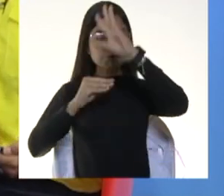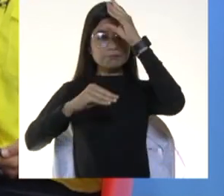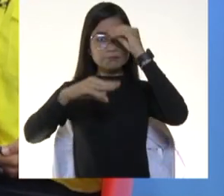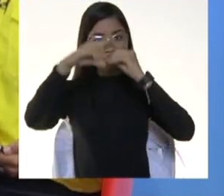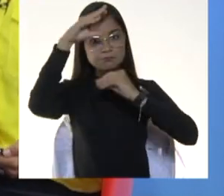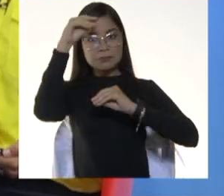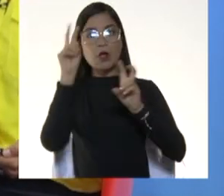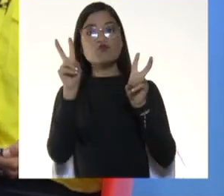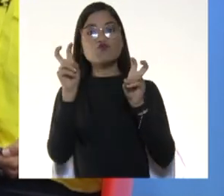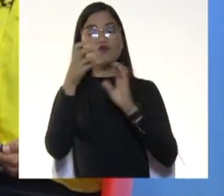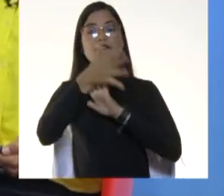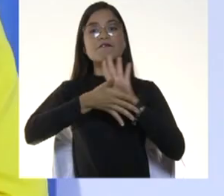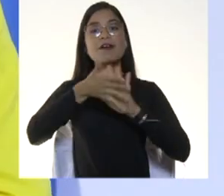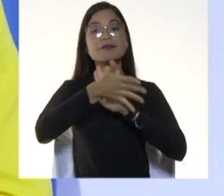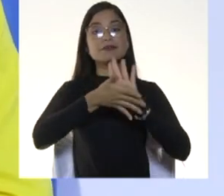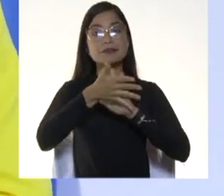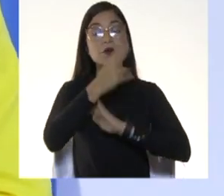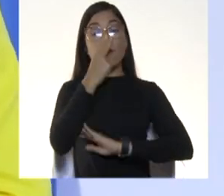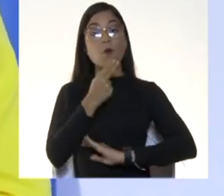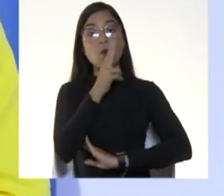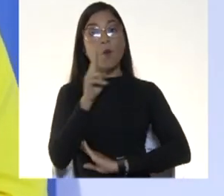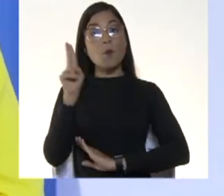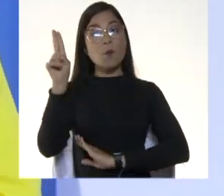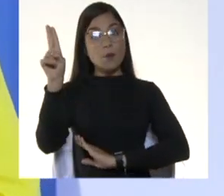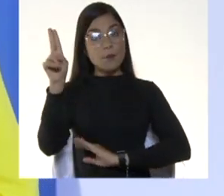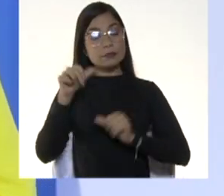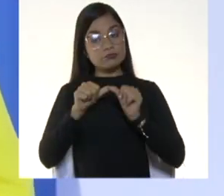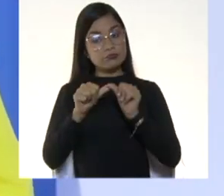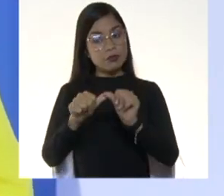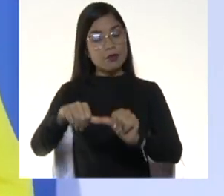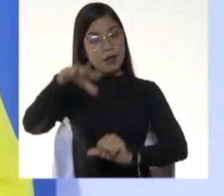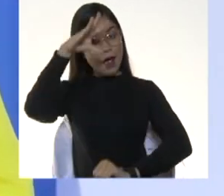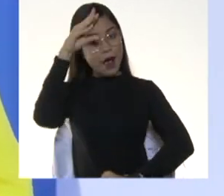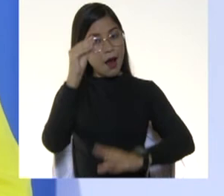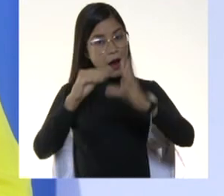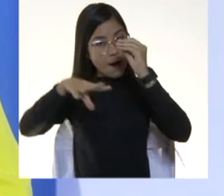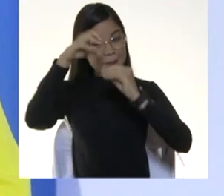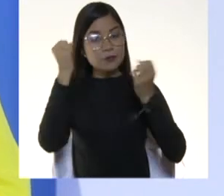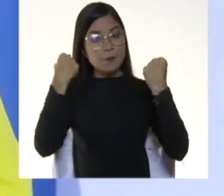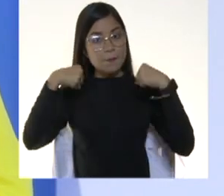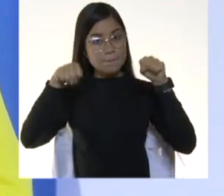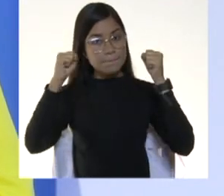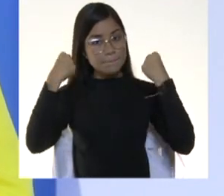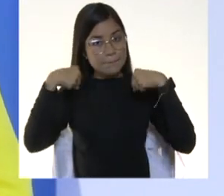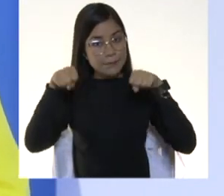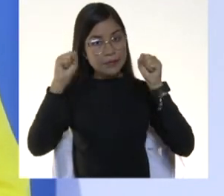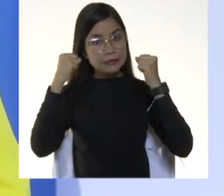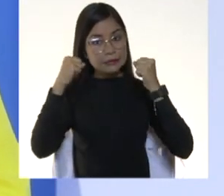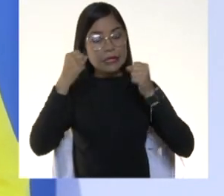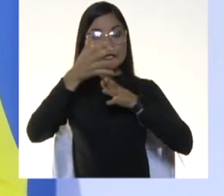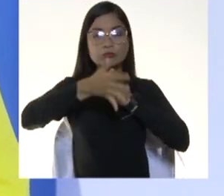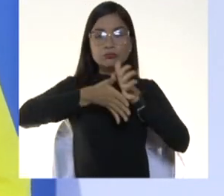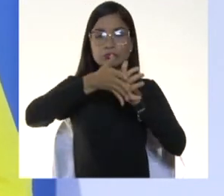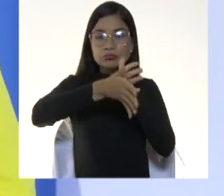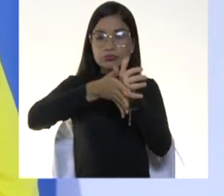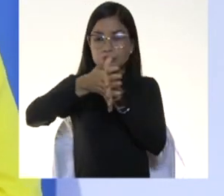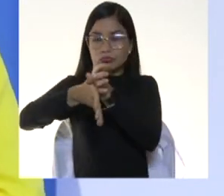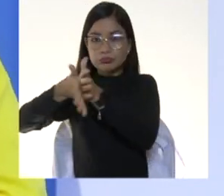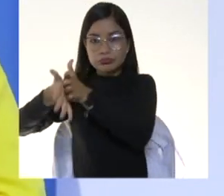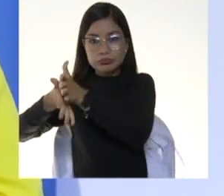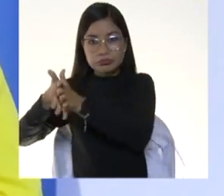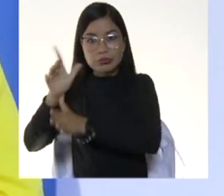aprendiendo nuevas señas. Es compromiso de todos el seguir aprendiendo, practicando, utilizando la lengua de